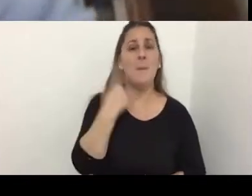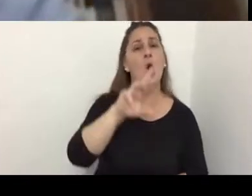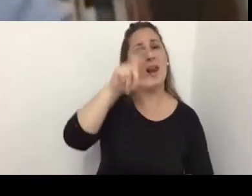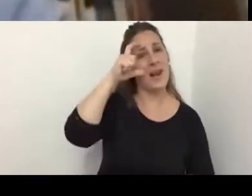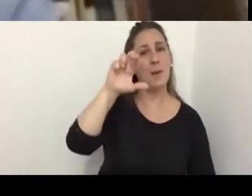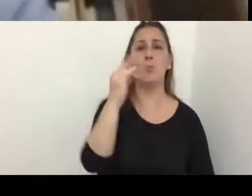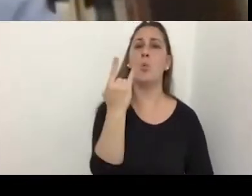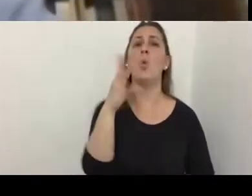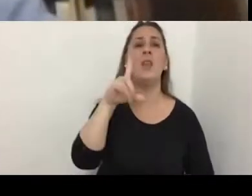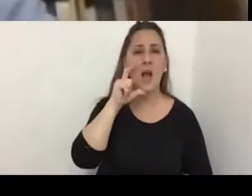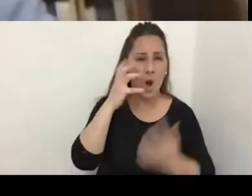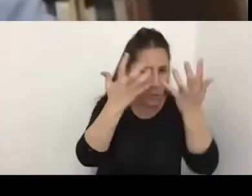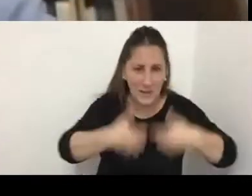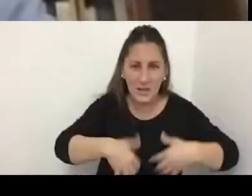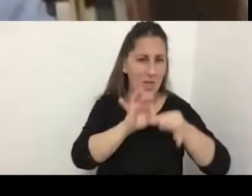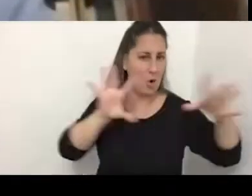es democrático.